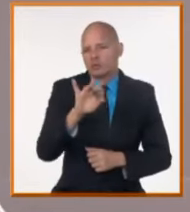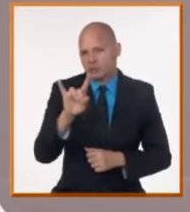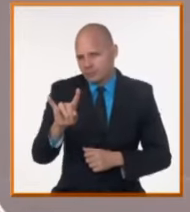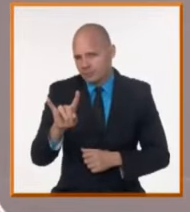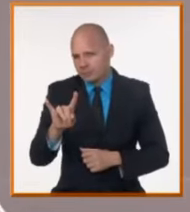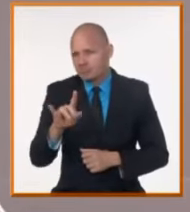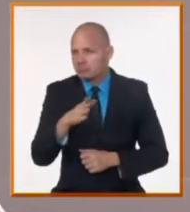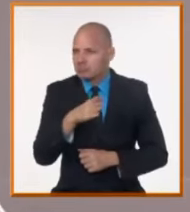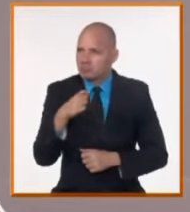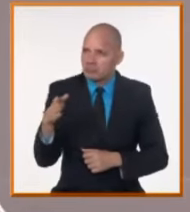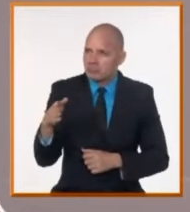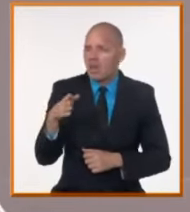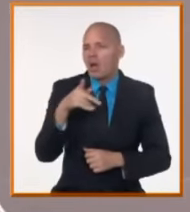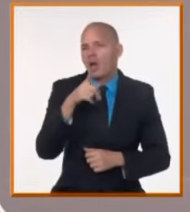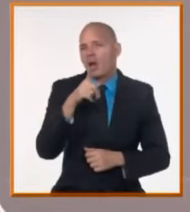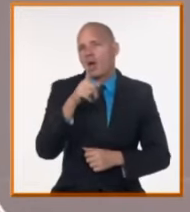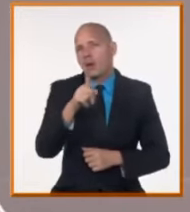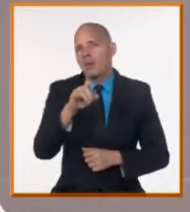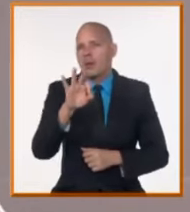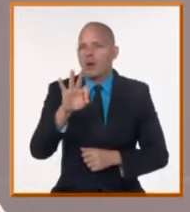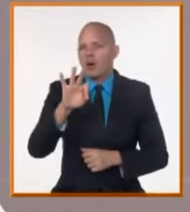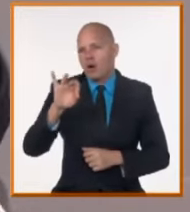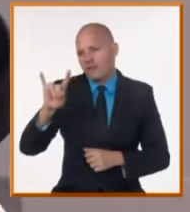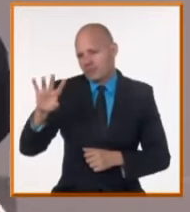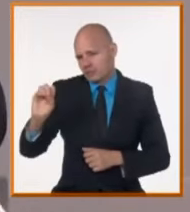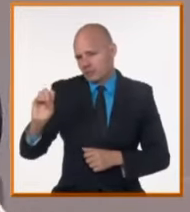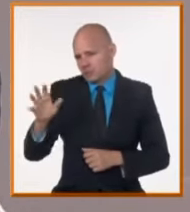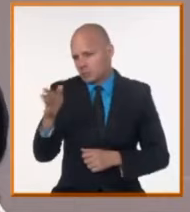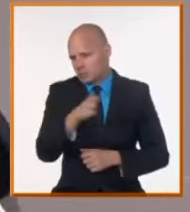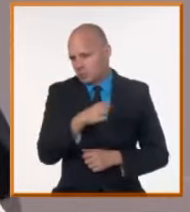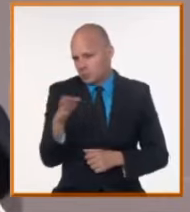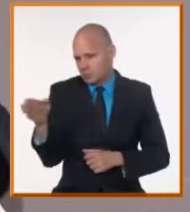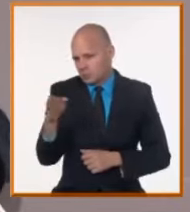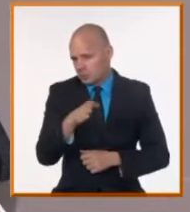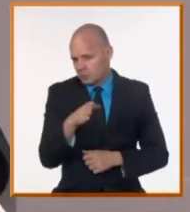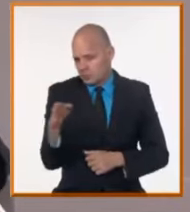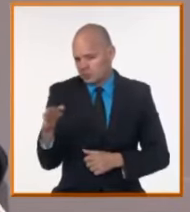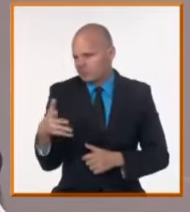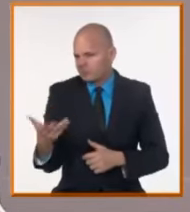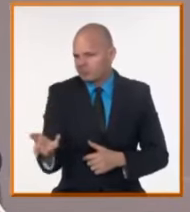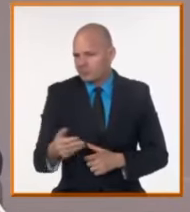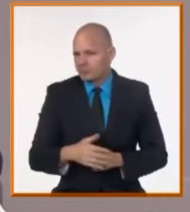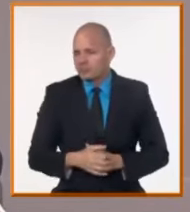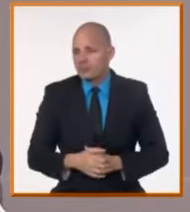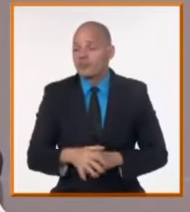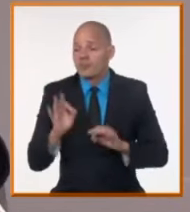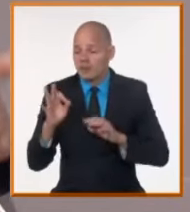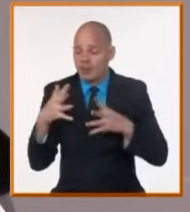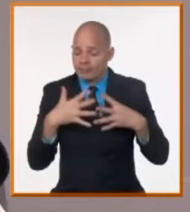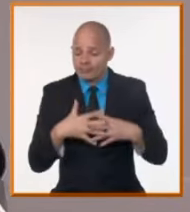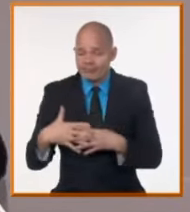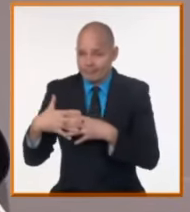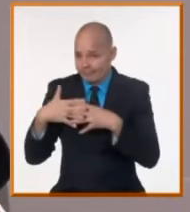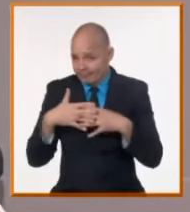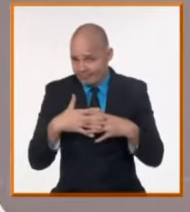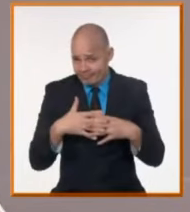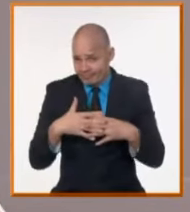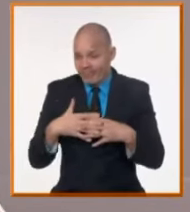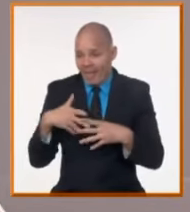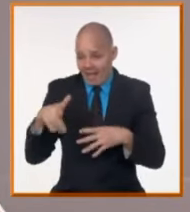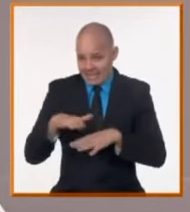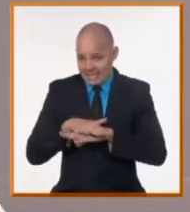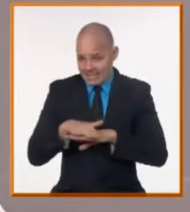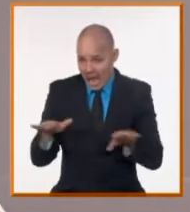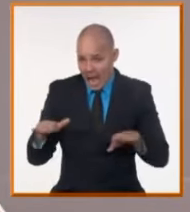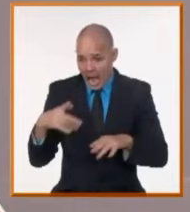comenzando el último decenio del siglo XIX y los Estados Unidos están transitando, esto es muy importante, una vez concluido el